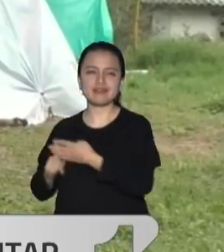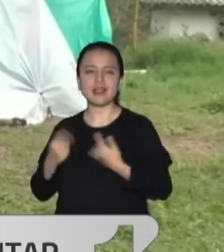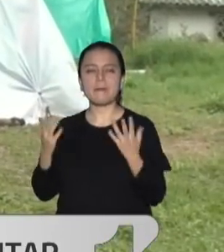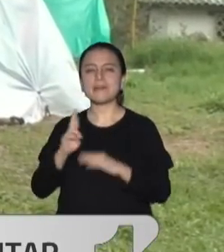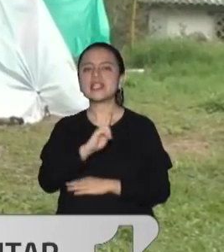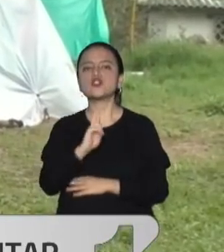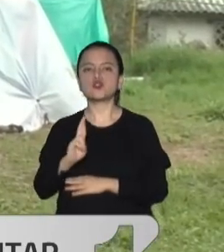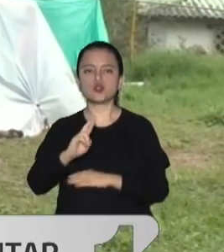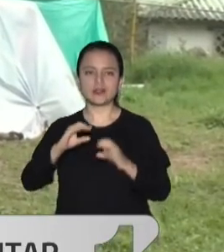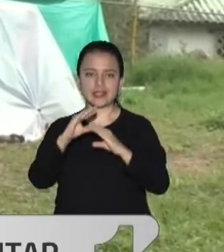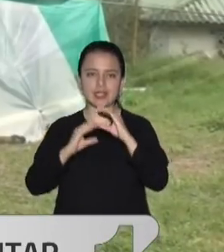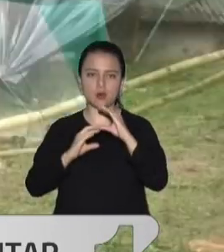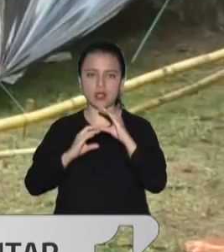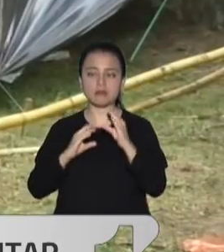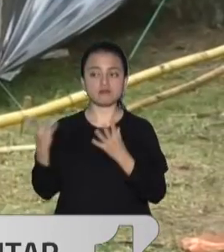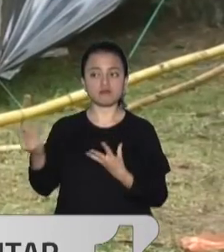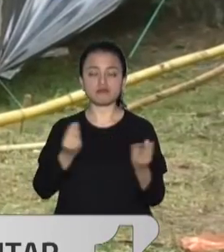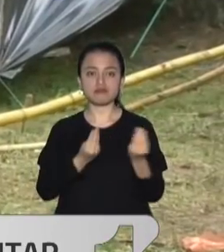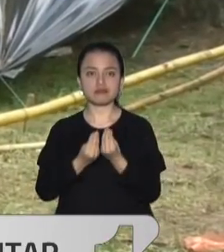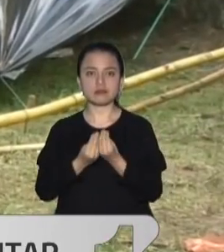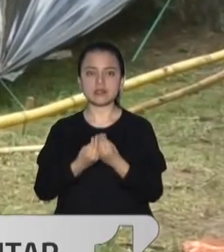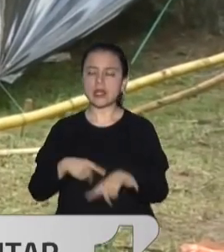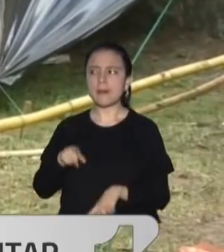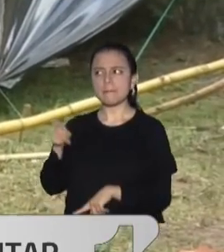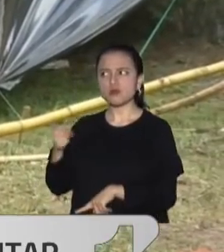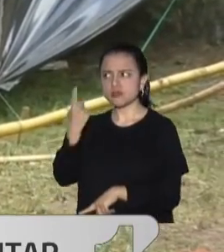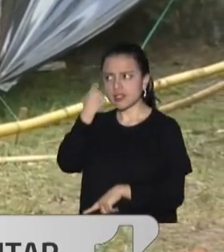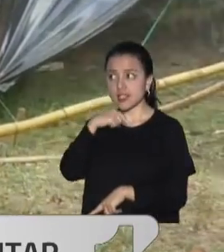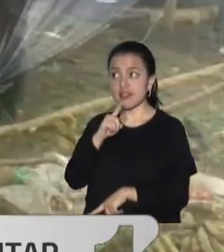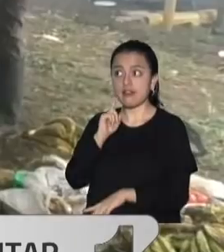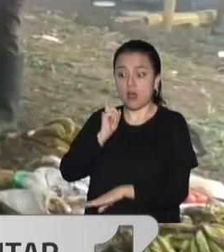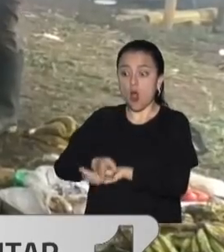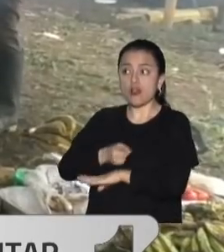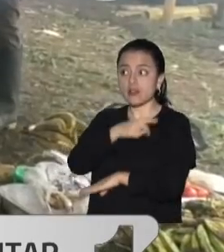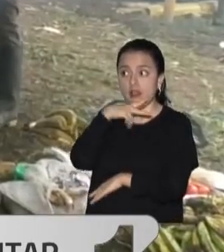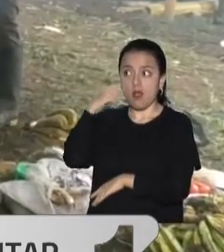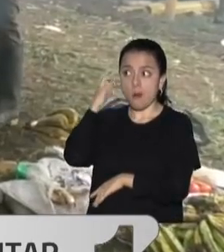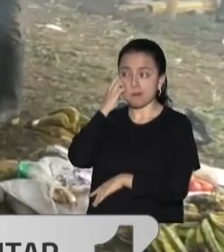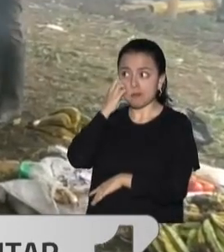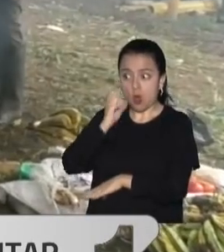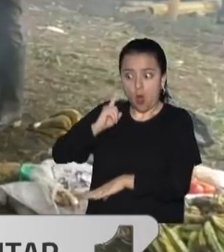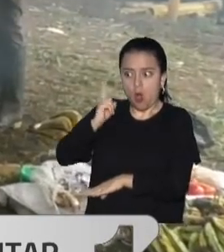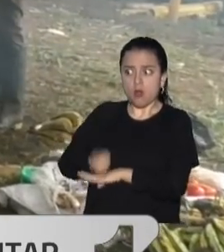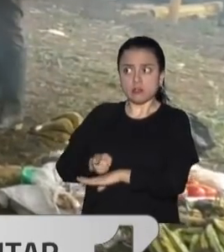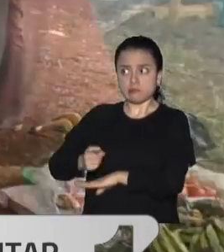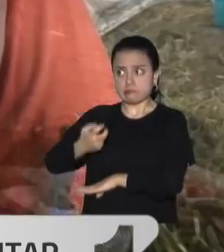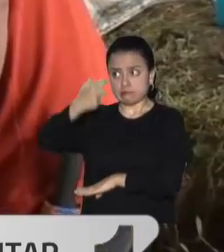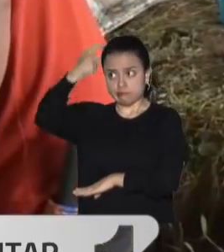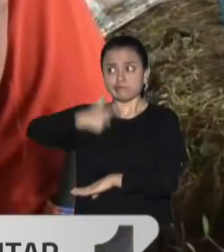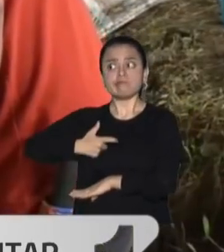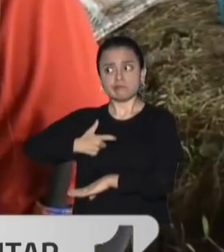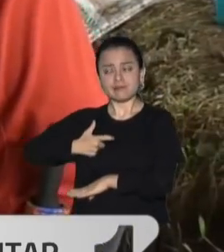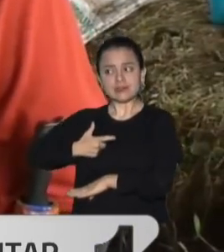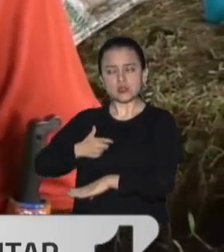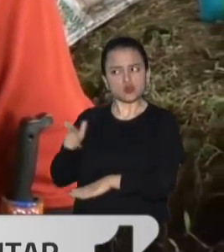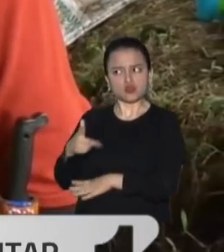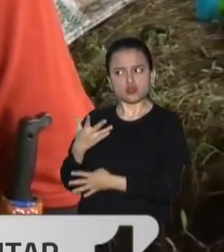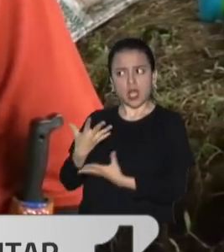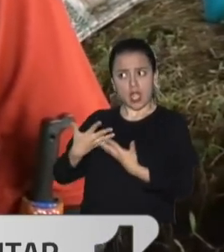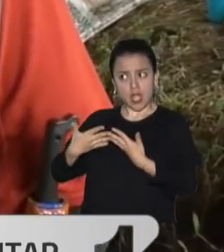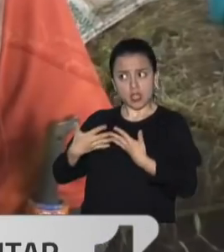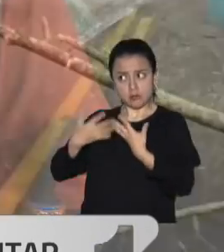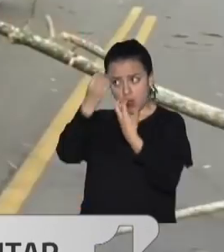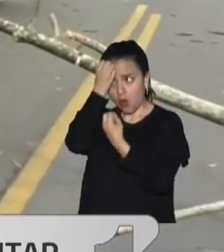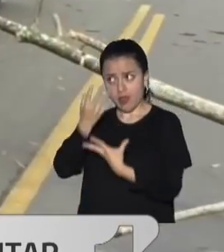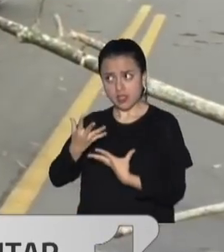locución presidencial que indica que se debe despejar las vías y es una orden hacia la fuerza pública. ¿Cuál es la posición de usted?